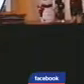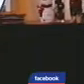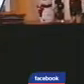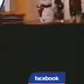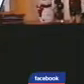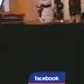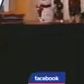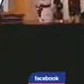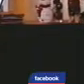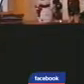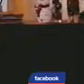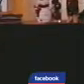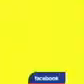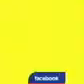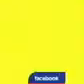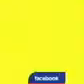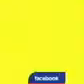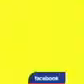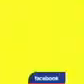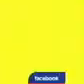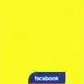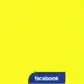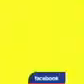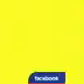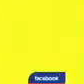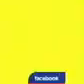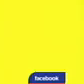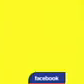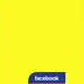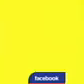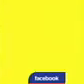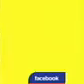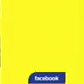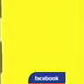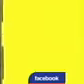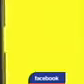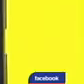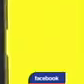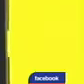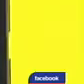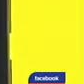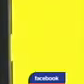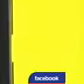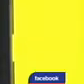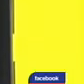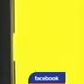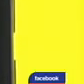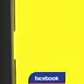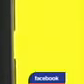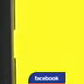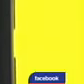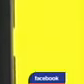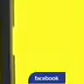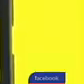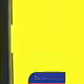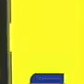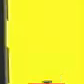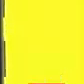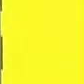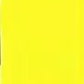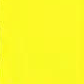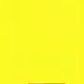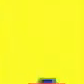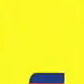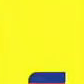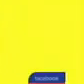Chachachá nos comentan su experiencia. La aplicación BIS de Industria de la Constancia de El Salvador es una aplicación a nivel internacional que ha venido a